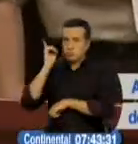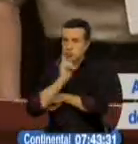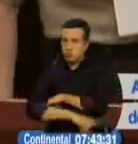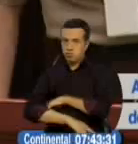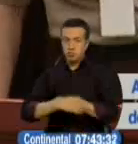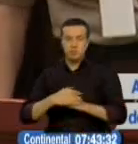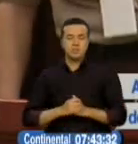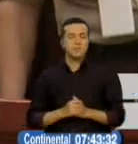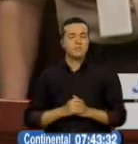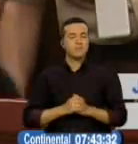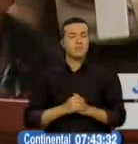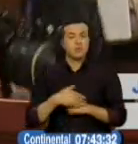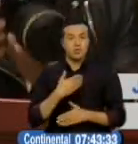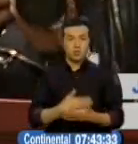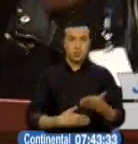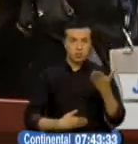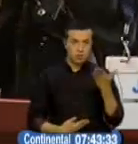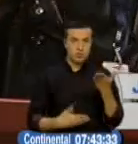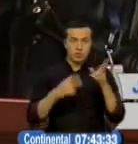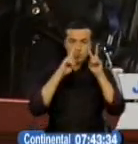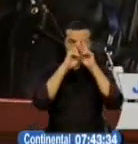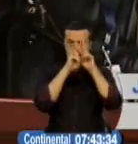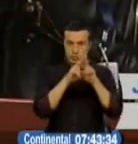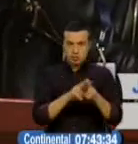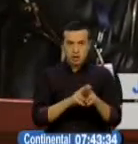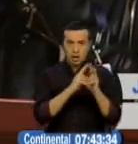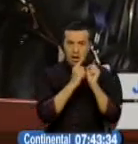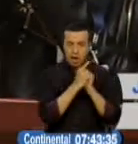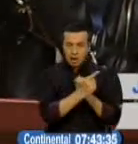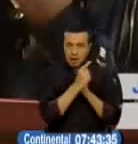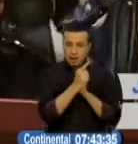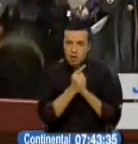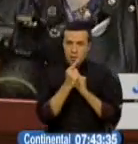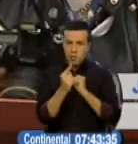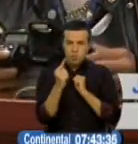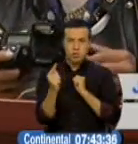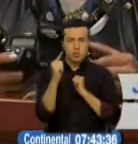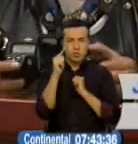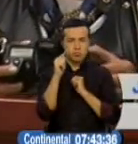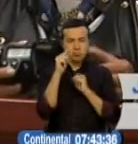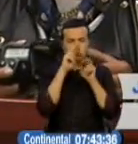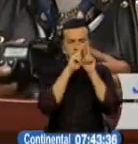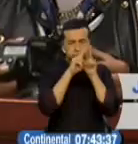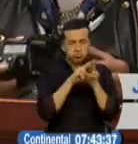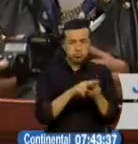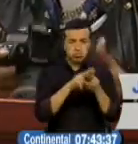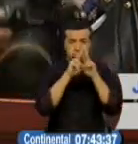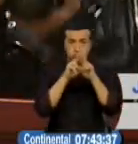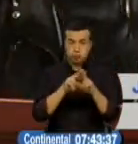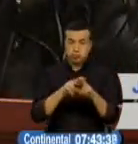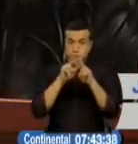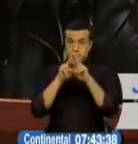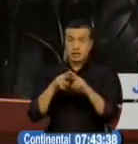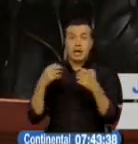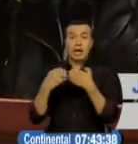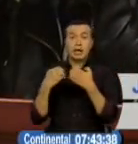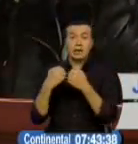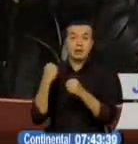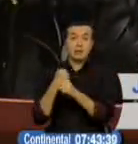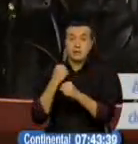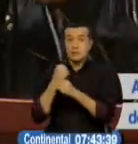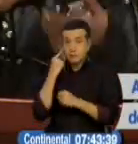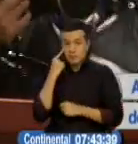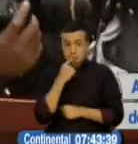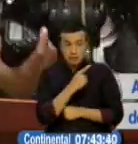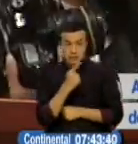Ese proceso, ese documento será revisado caso por caso. Generaremos un equipo de trabajo para que